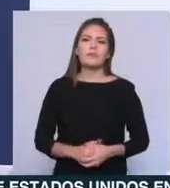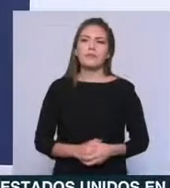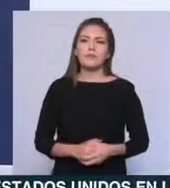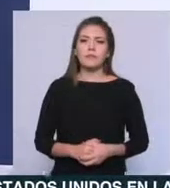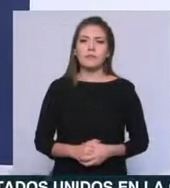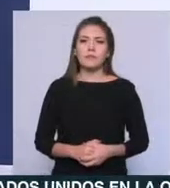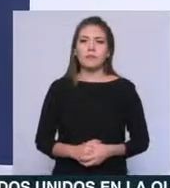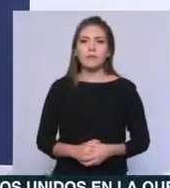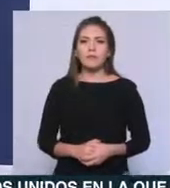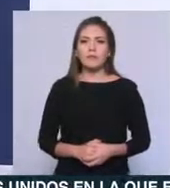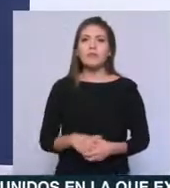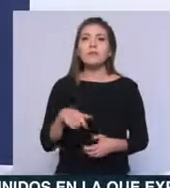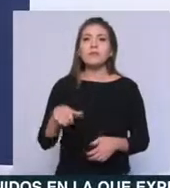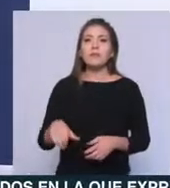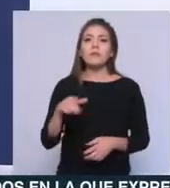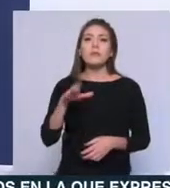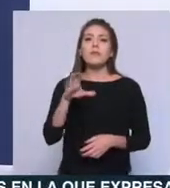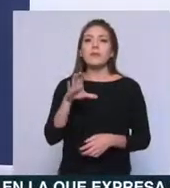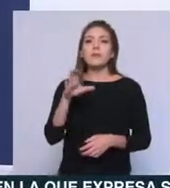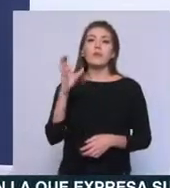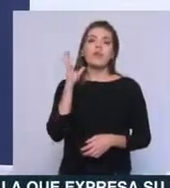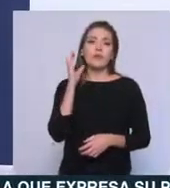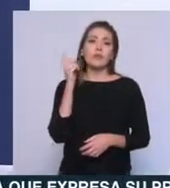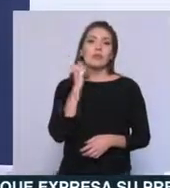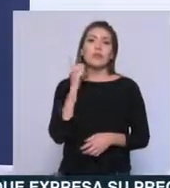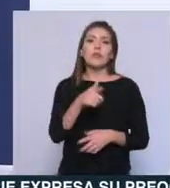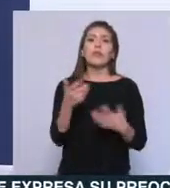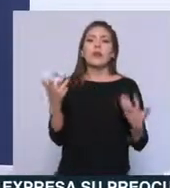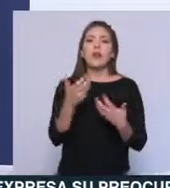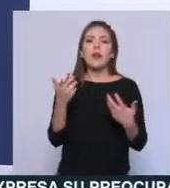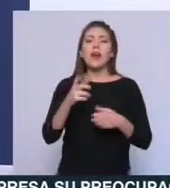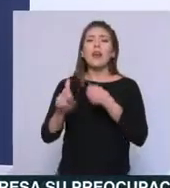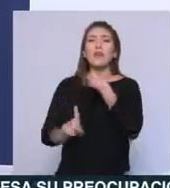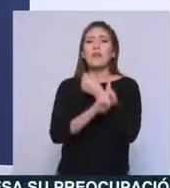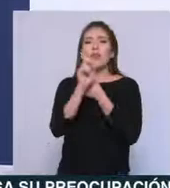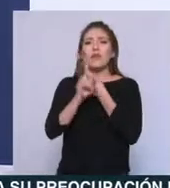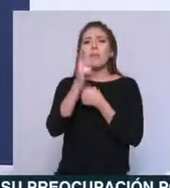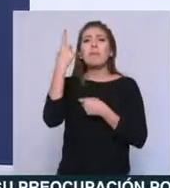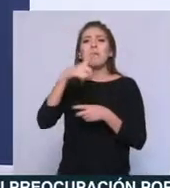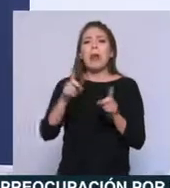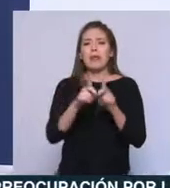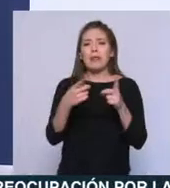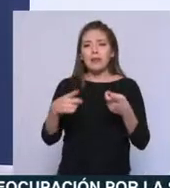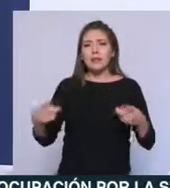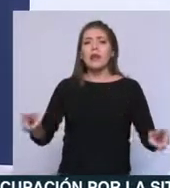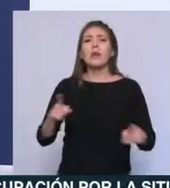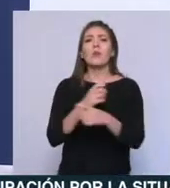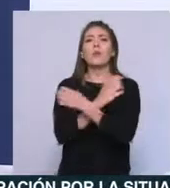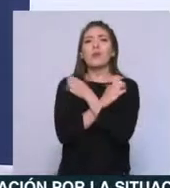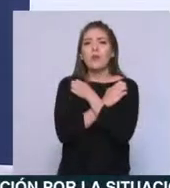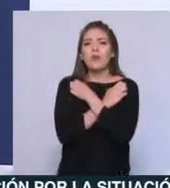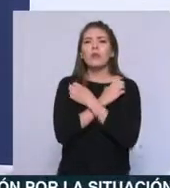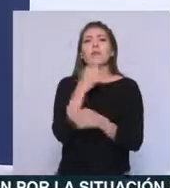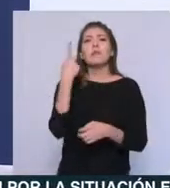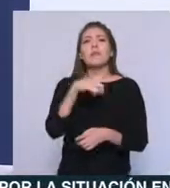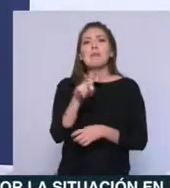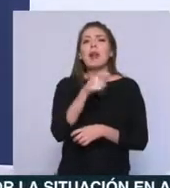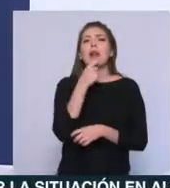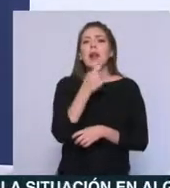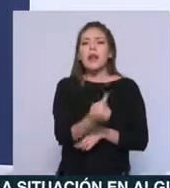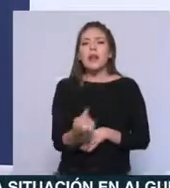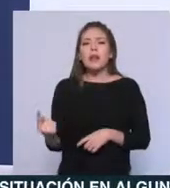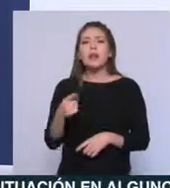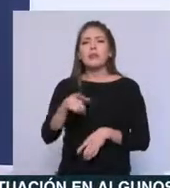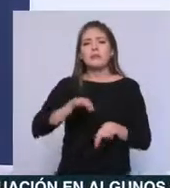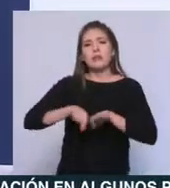Y desde el Congreso local se trabaja para erradicar este problema que atenta contra el desarrollo educativo y el bienestar de miles de niños que trabajan contra su